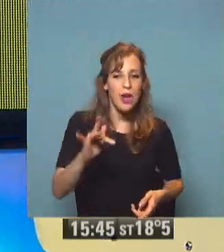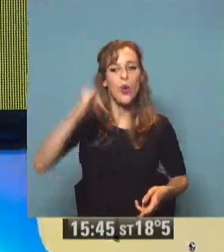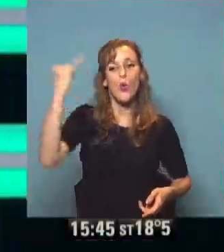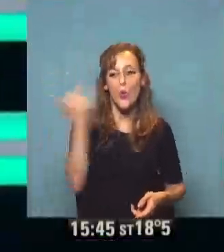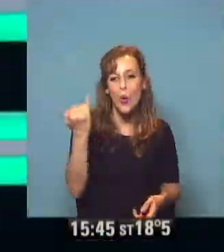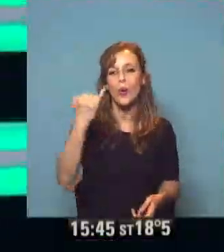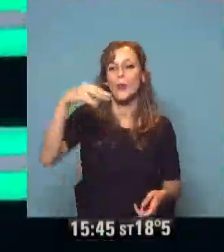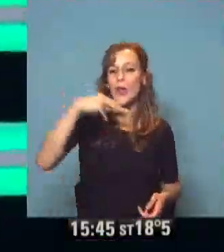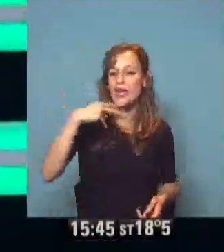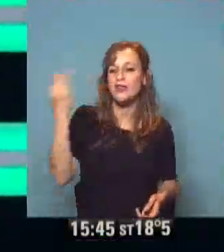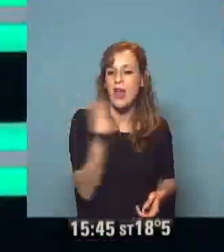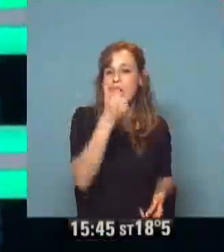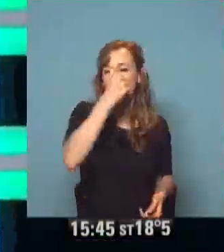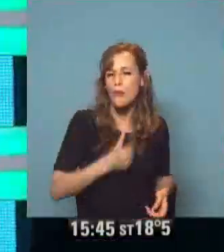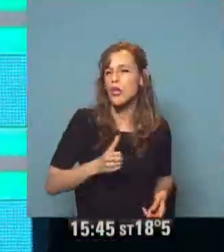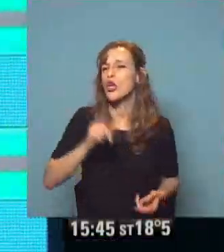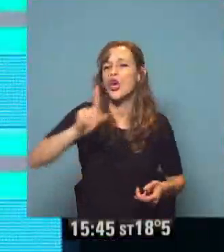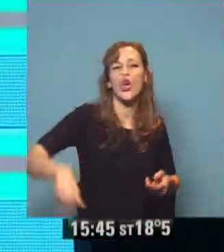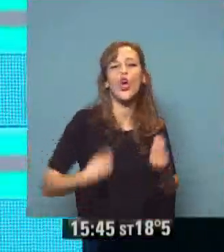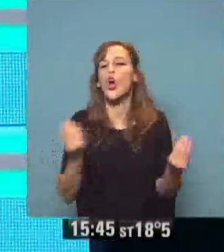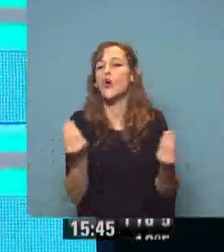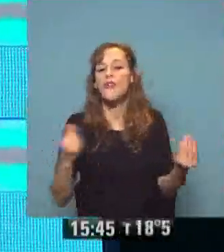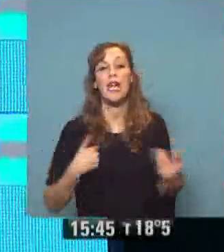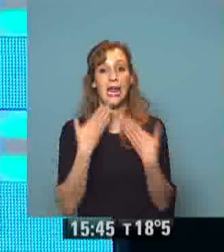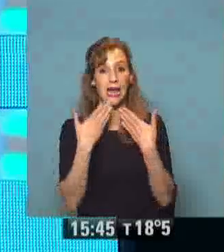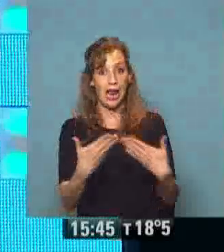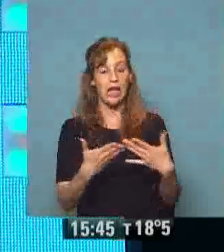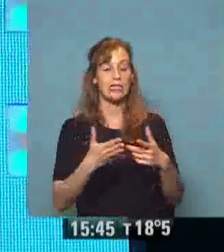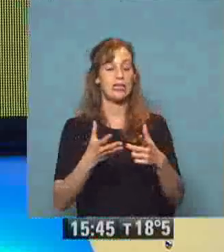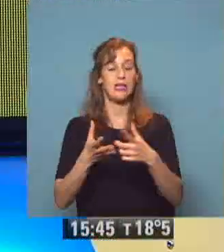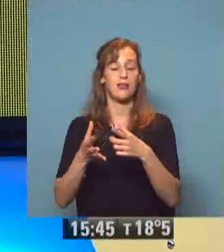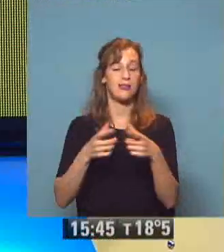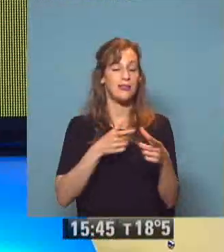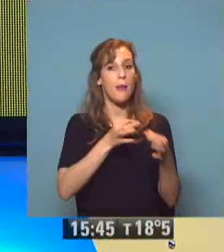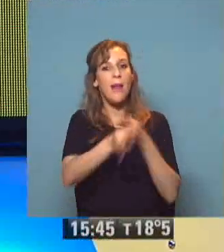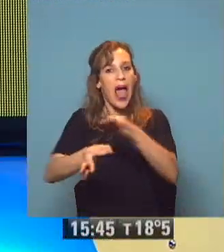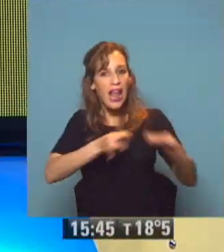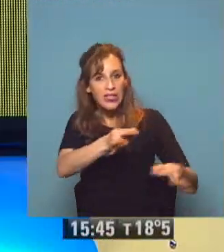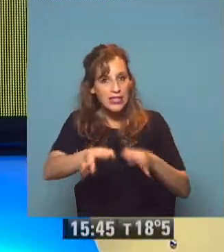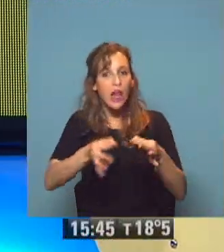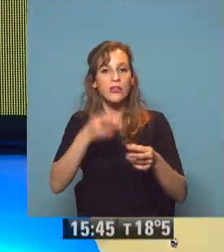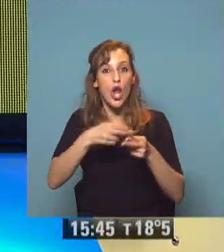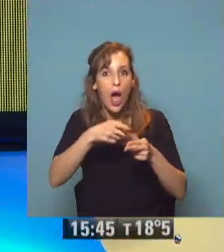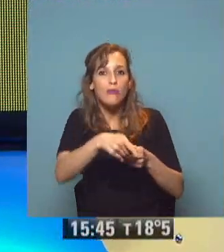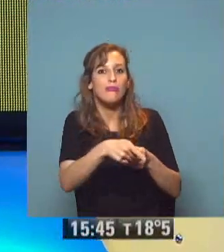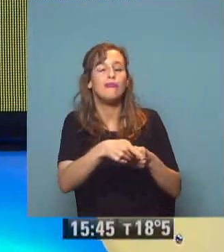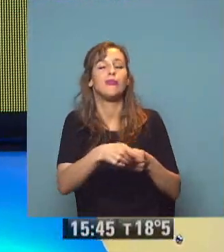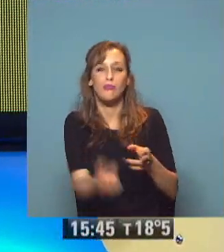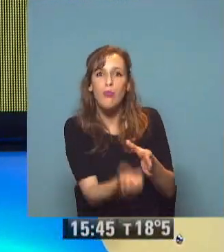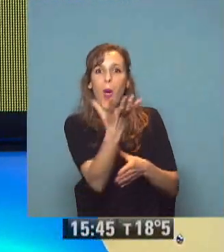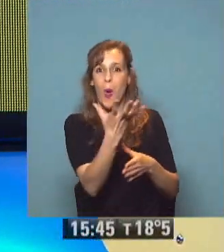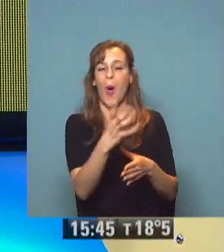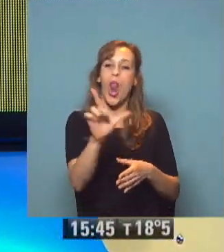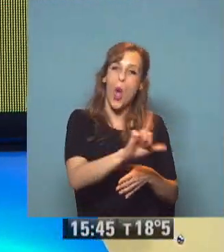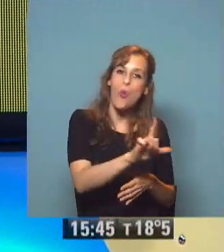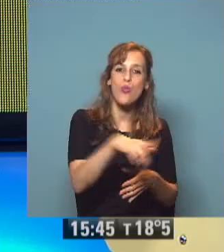semana venían de los nombres de los planetas. Maga nos contó que venían de los nombres de los planetas, entonces jugamos a ver cuál... Bah, en